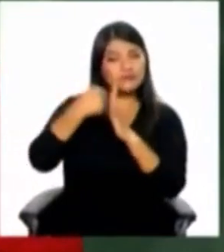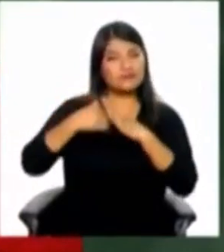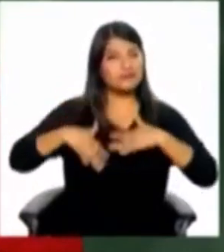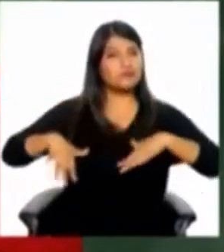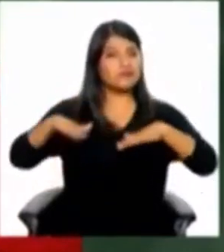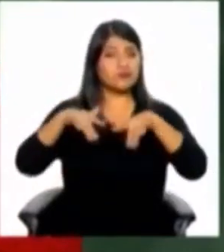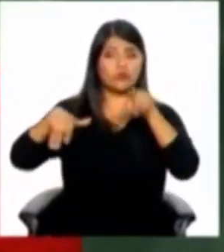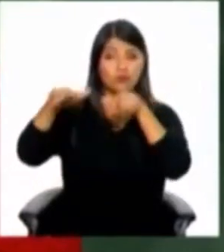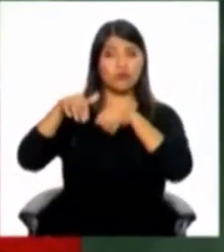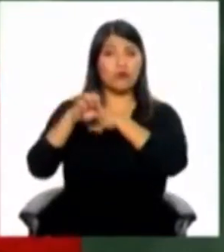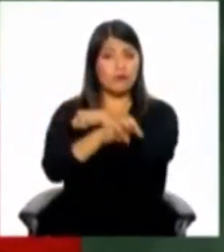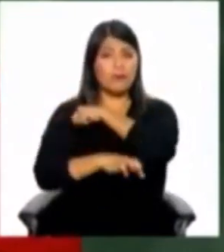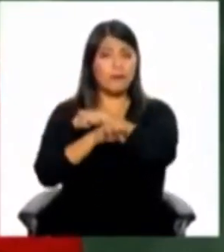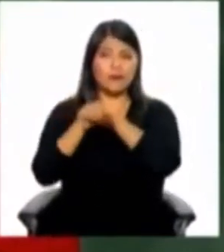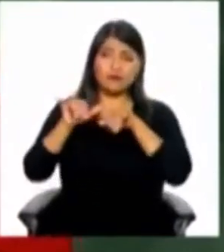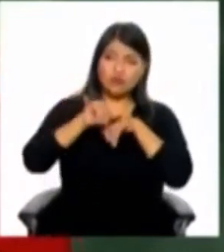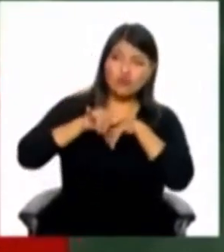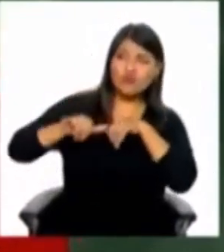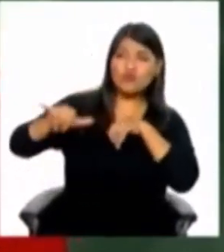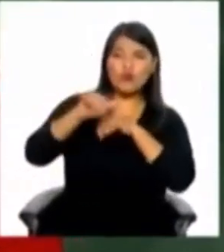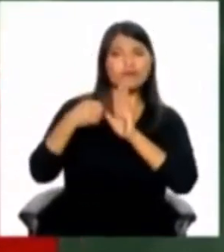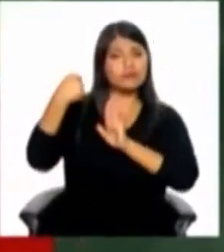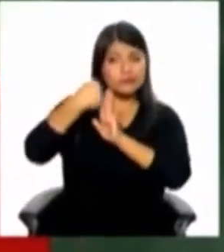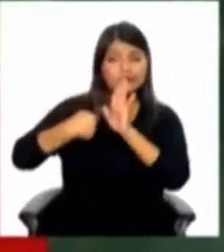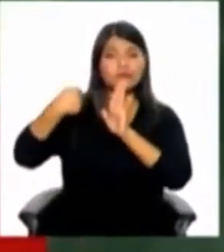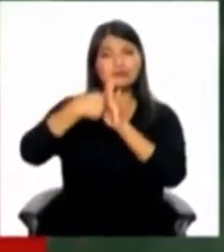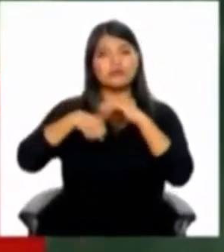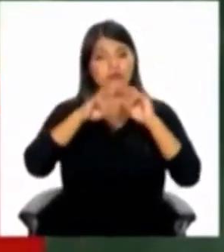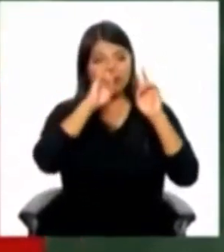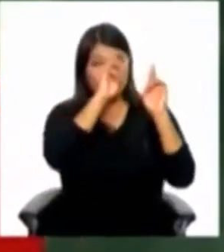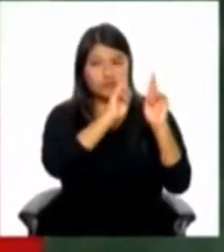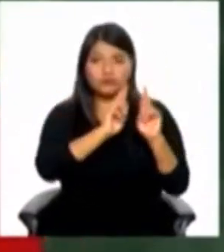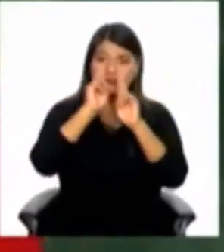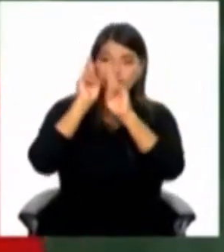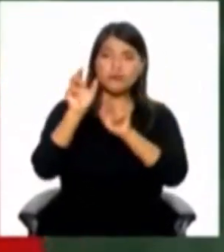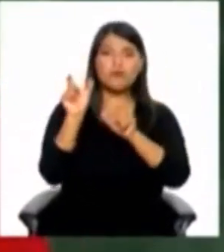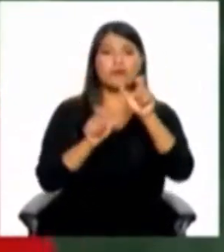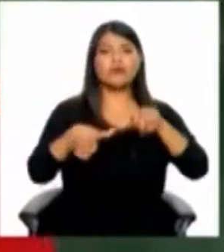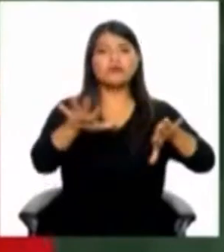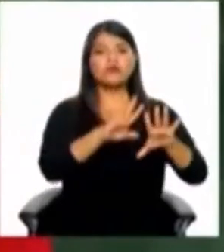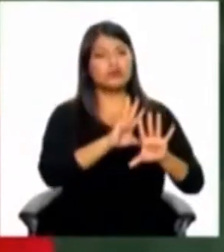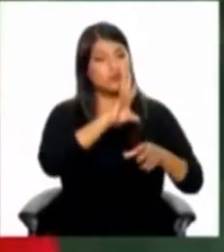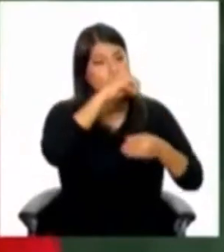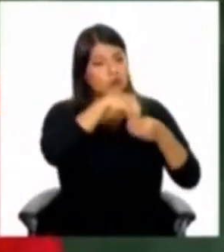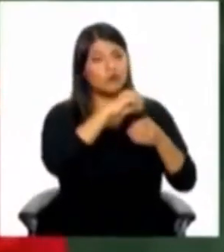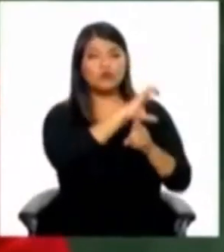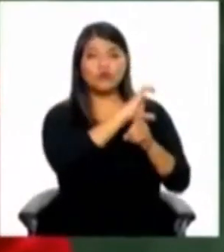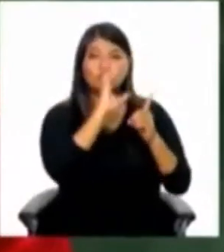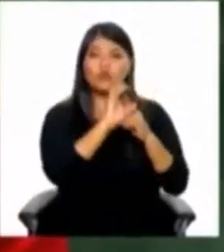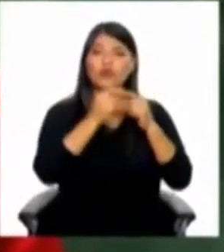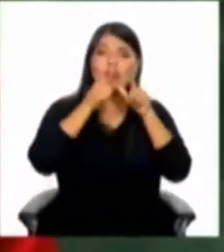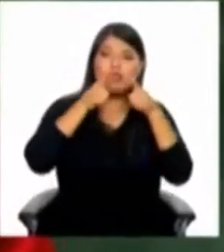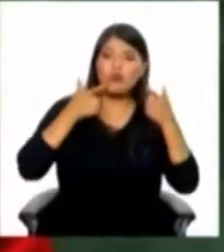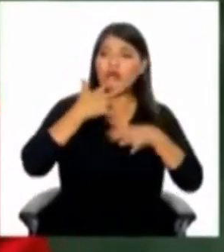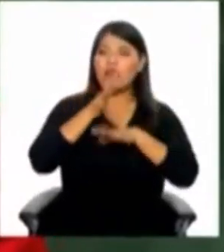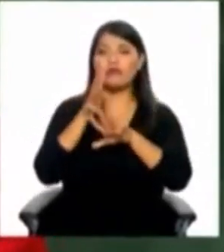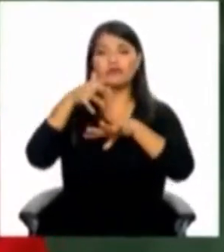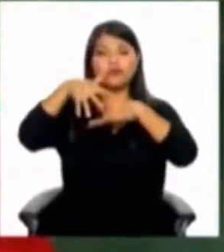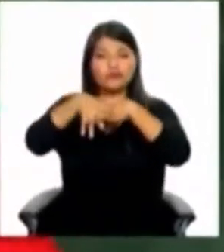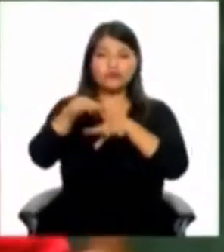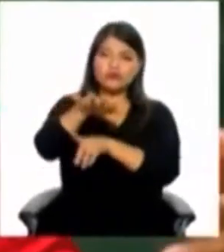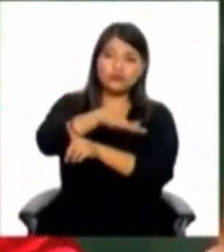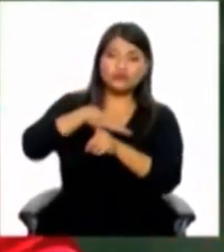muchos países. Y tenemos como tarea irrenunciable seguir procurando su inclusión y